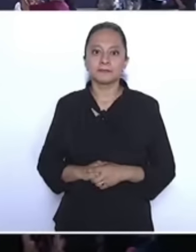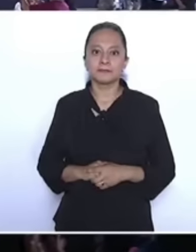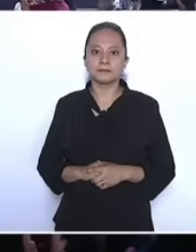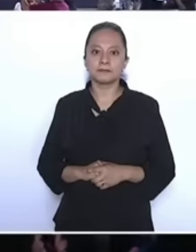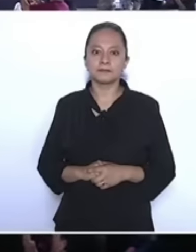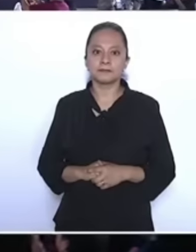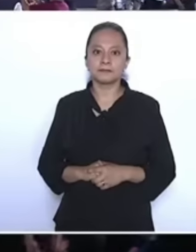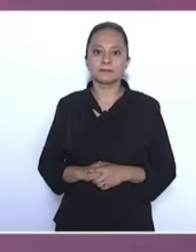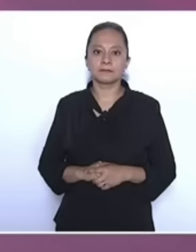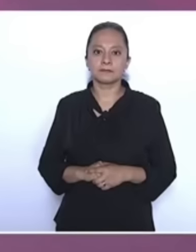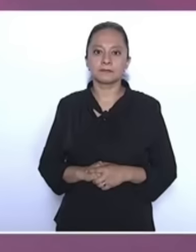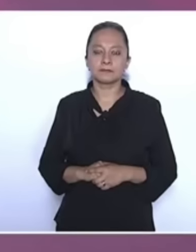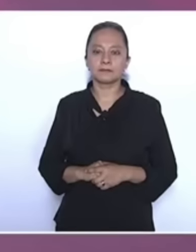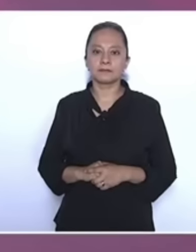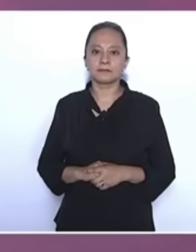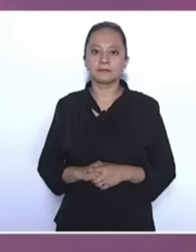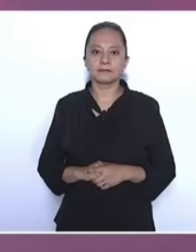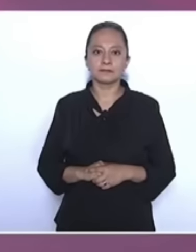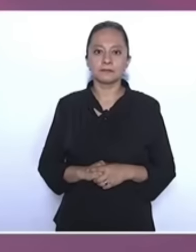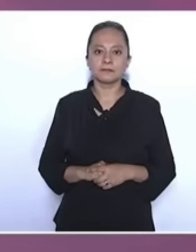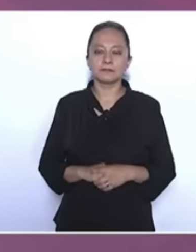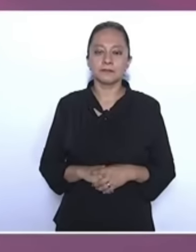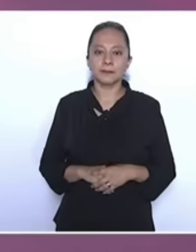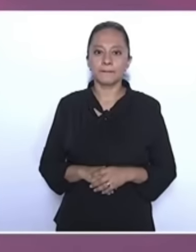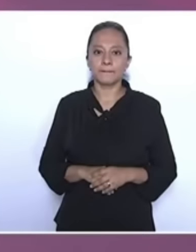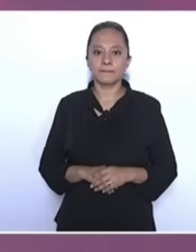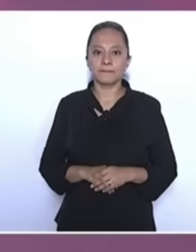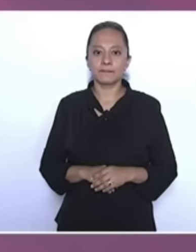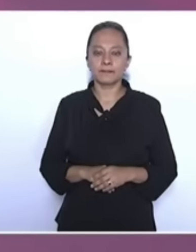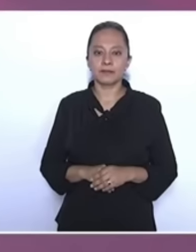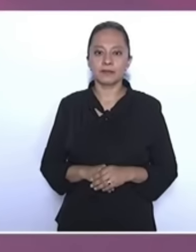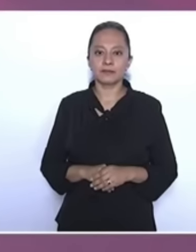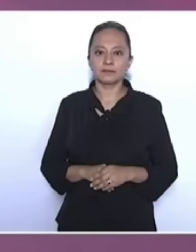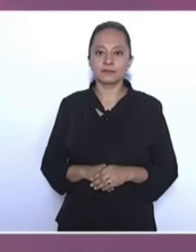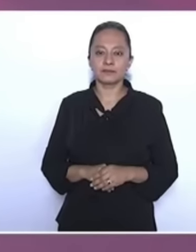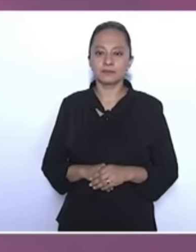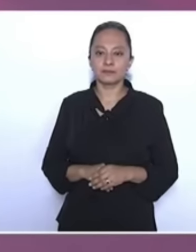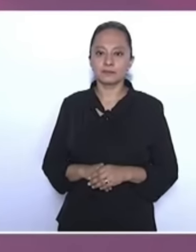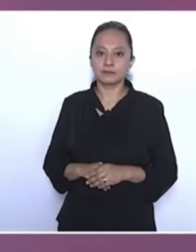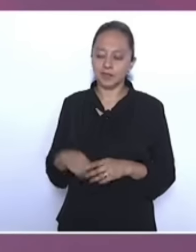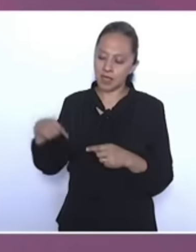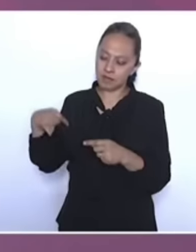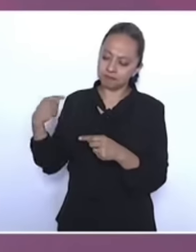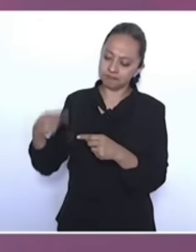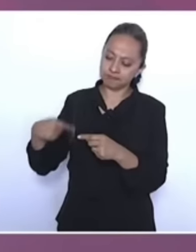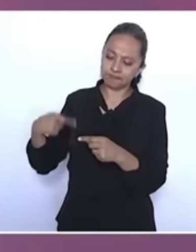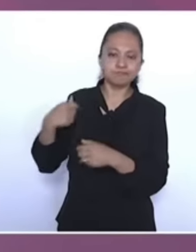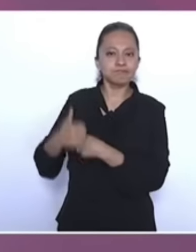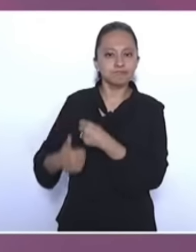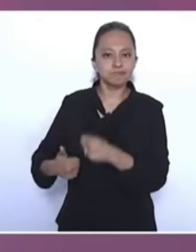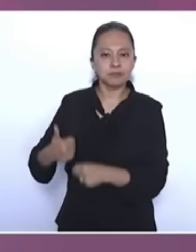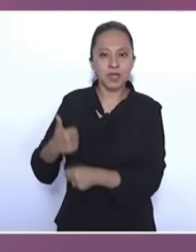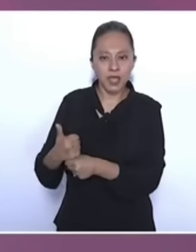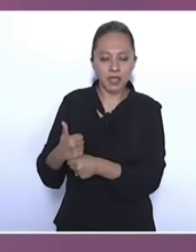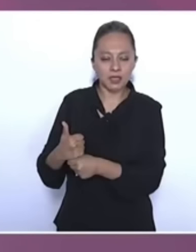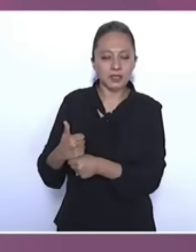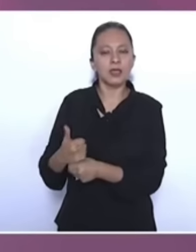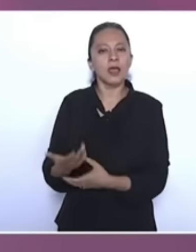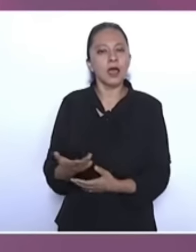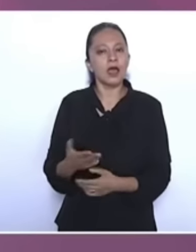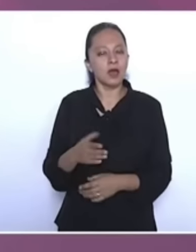Suscríbete, comparte, regálame tu like. Durante los años subsecuentes, nuestro movimiento planteó una idea